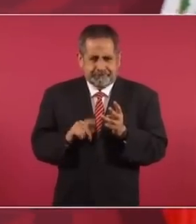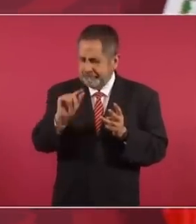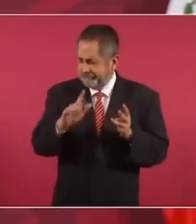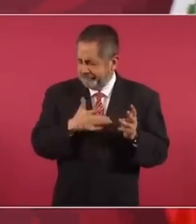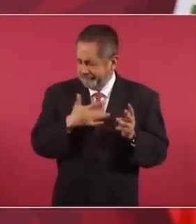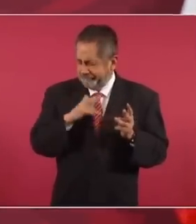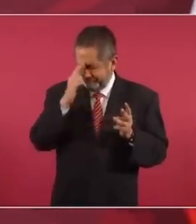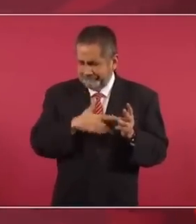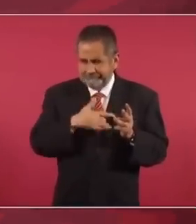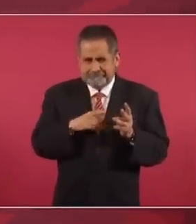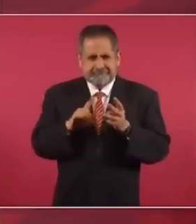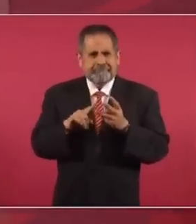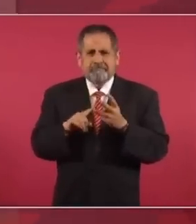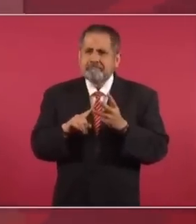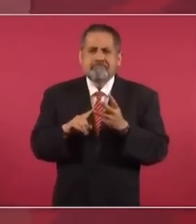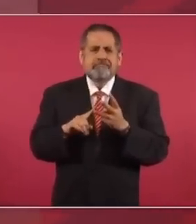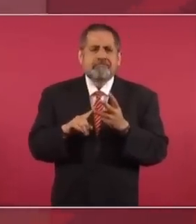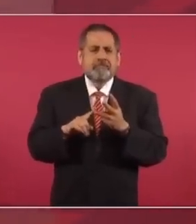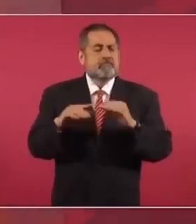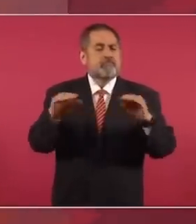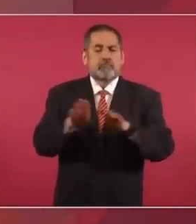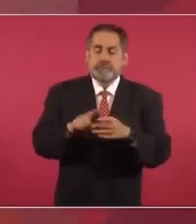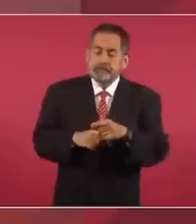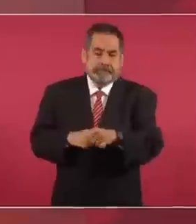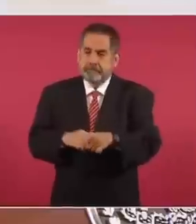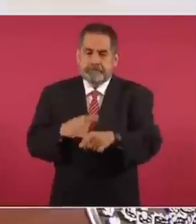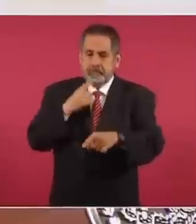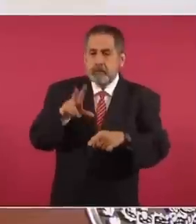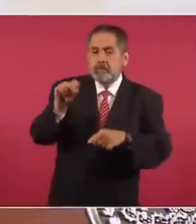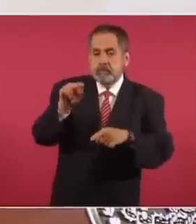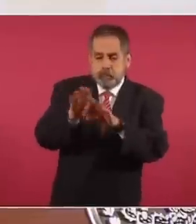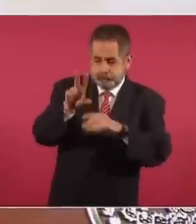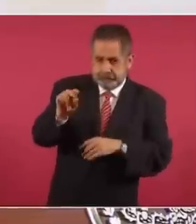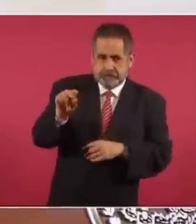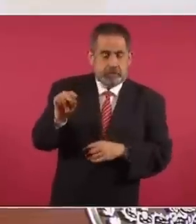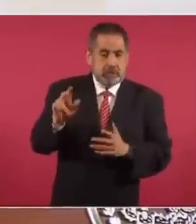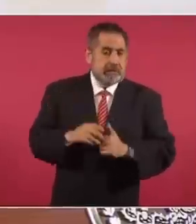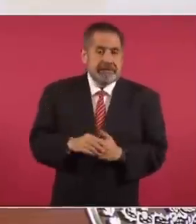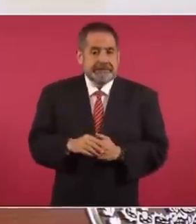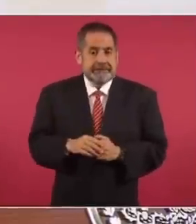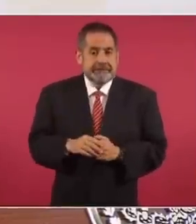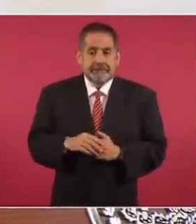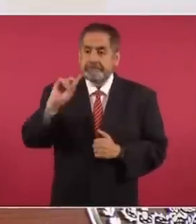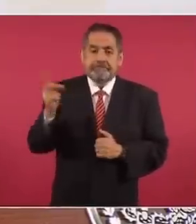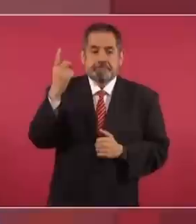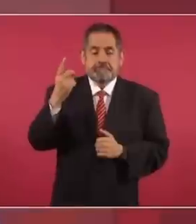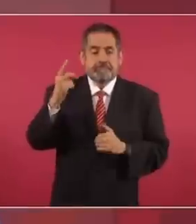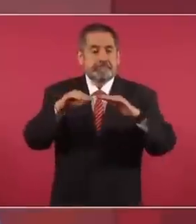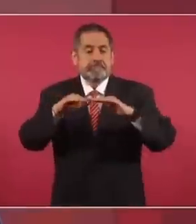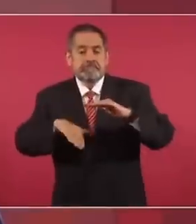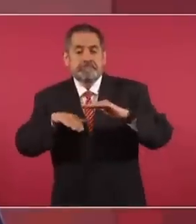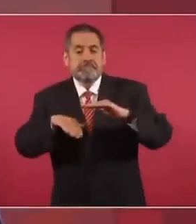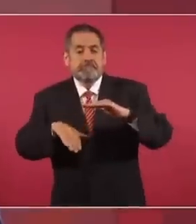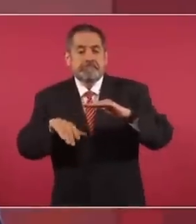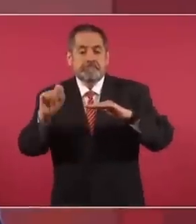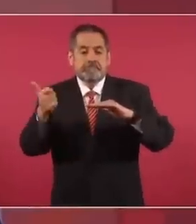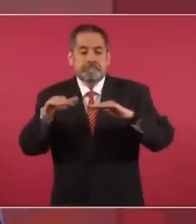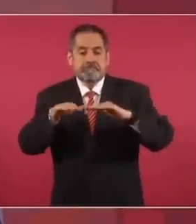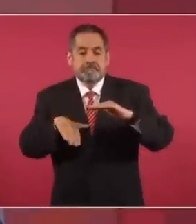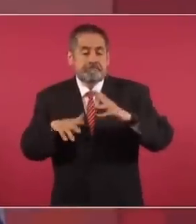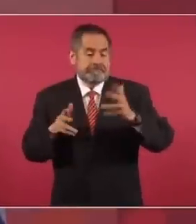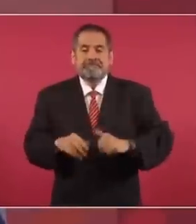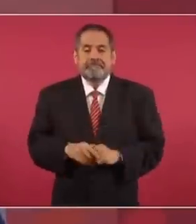ahora me acuerdo pero el equivalente y le decía yo de que no porque pues este ya el dólar está abajo de 20